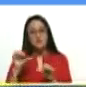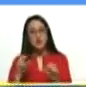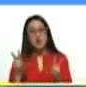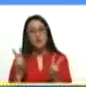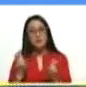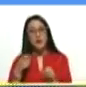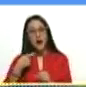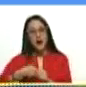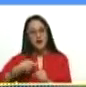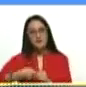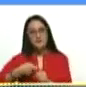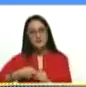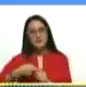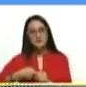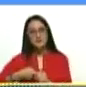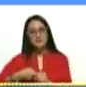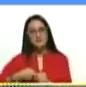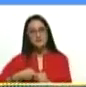del gas.